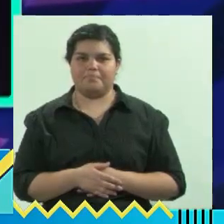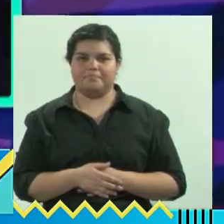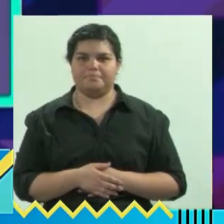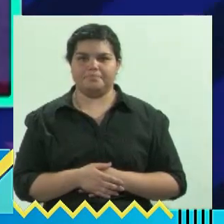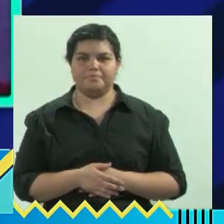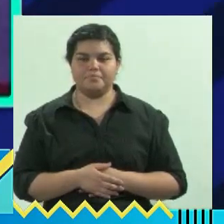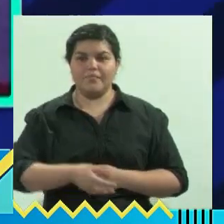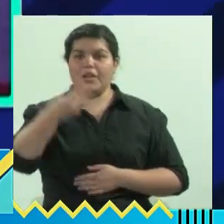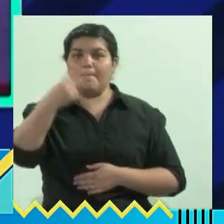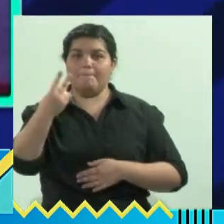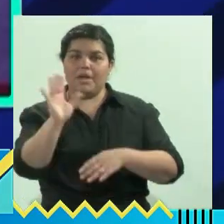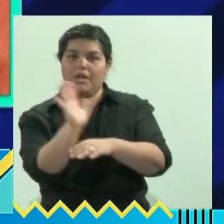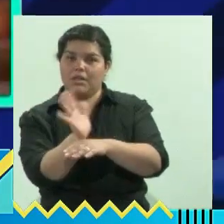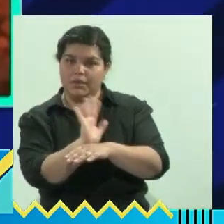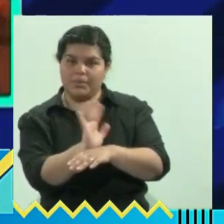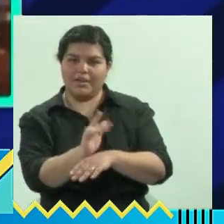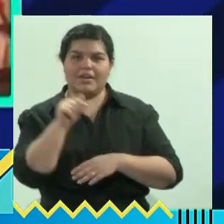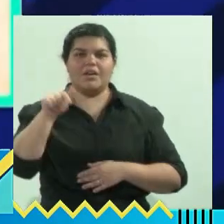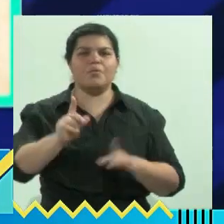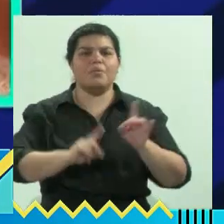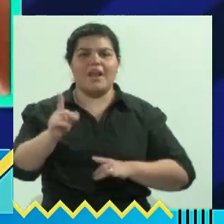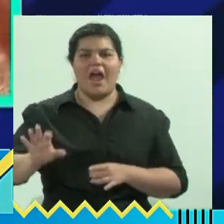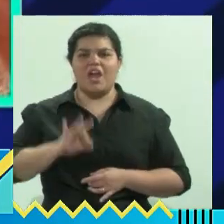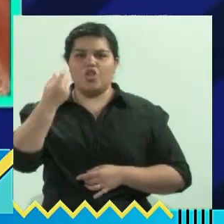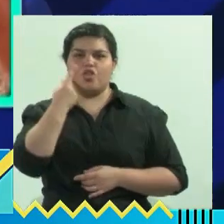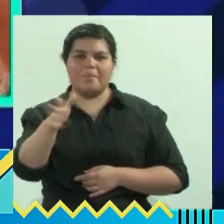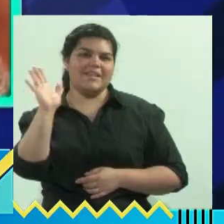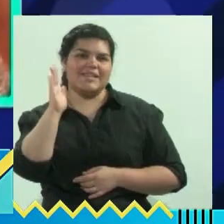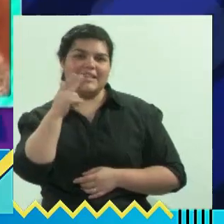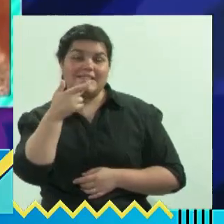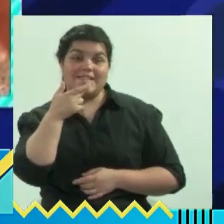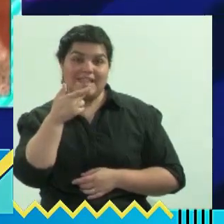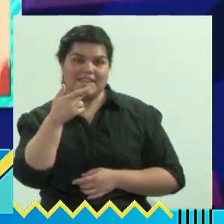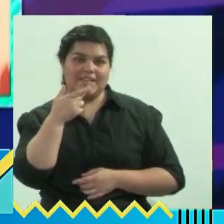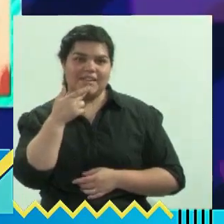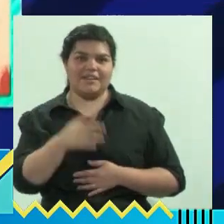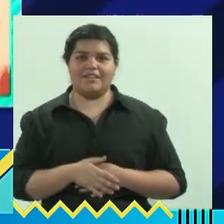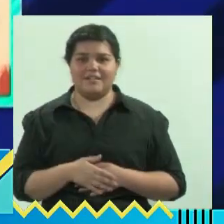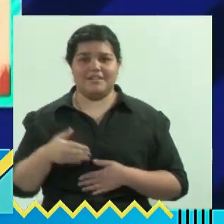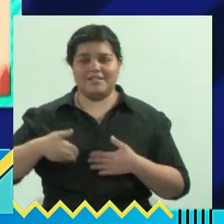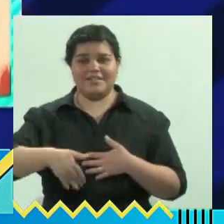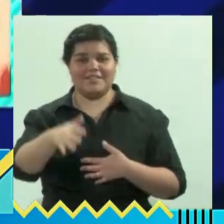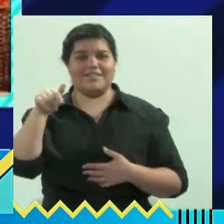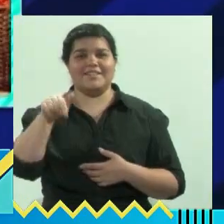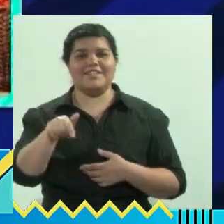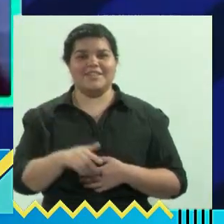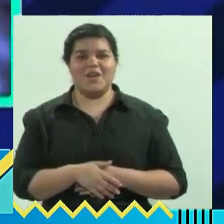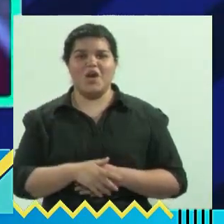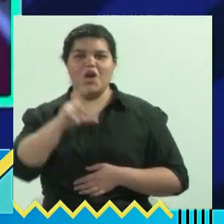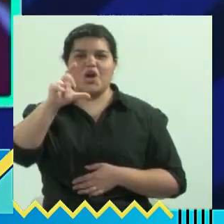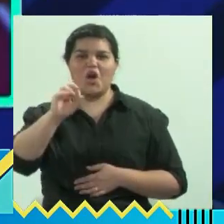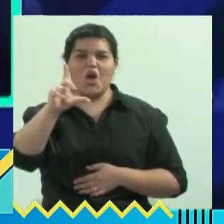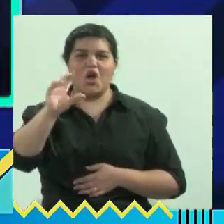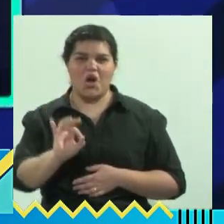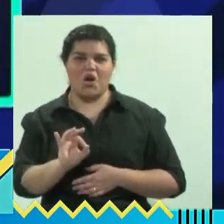La segunda película que vamos a ver se estrenó en el 2017. Es una película amada por todo el mundo llamada Coco.